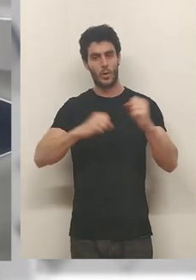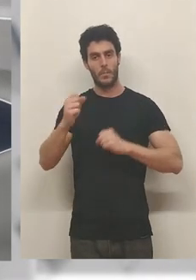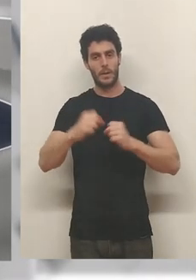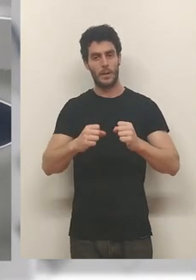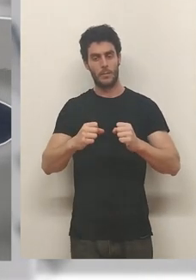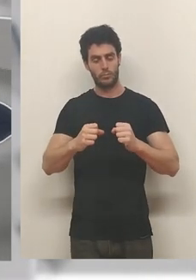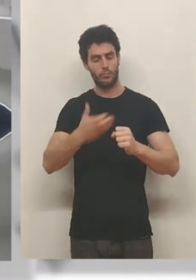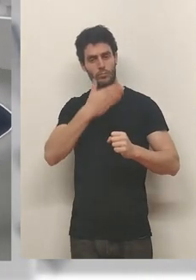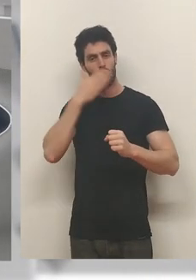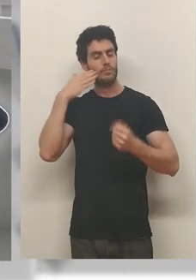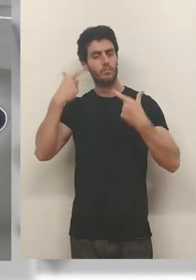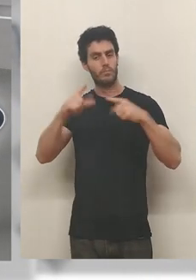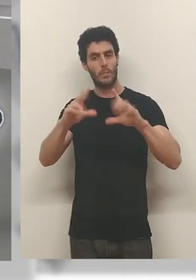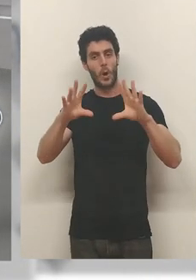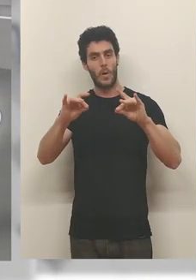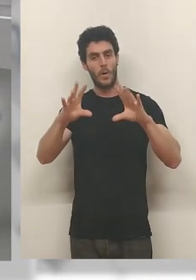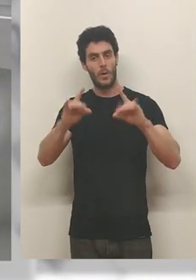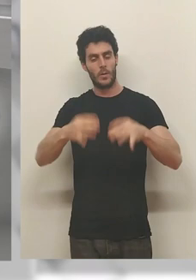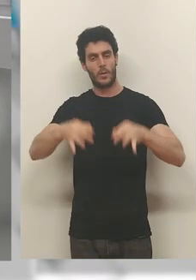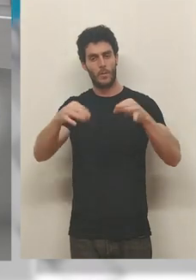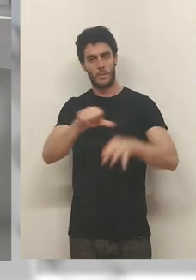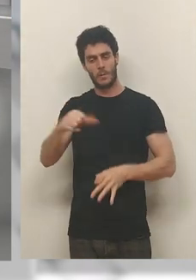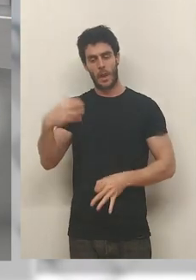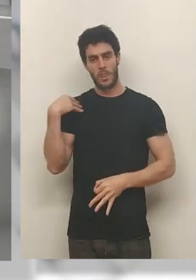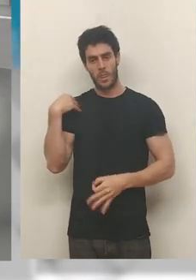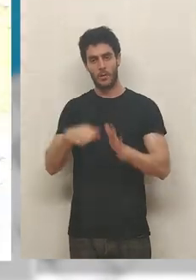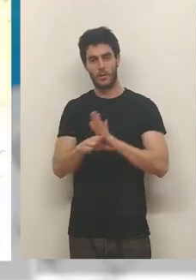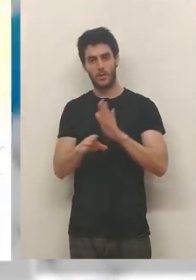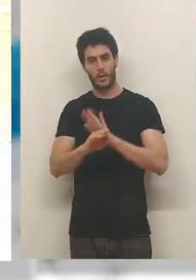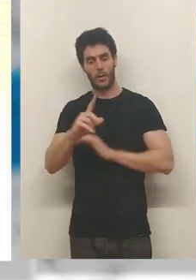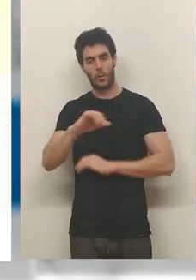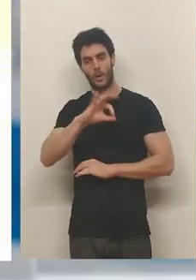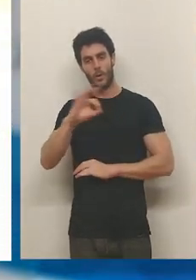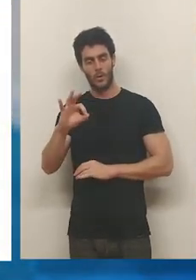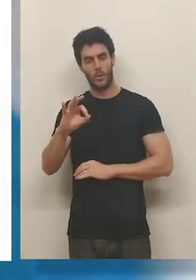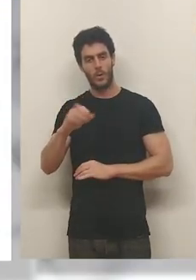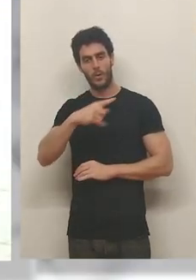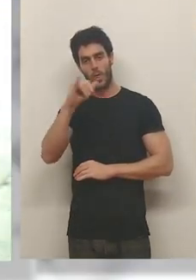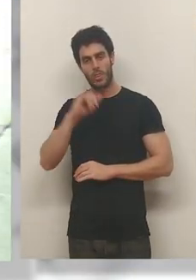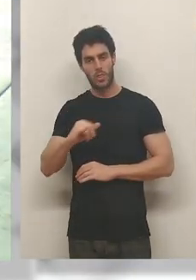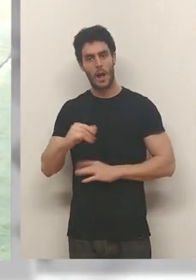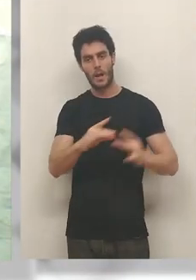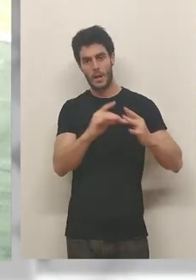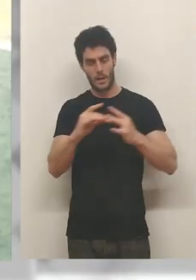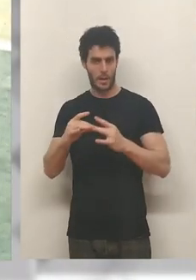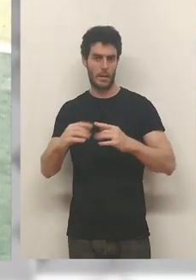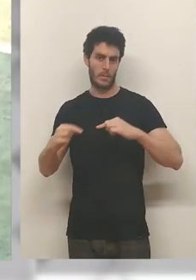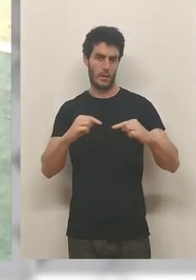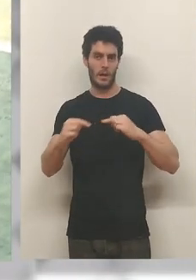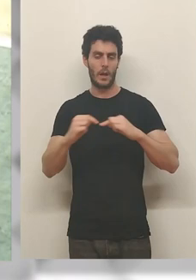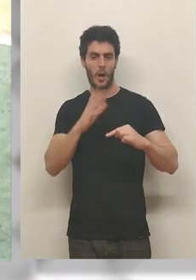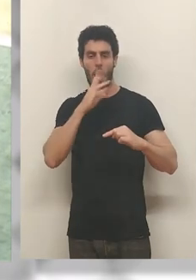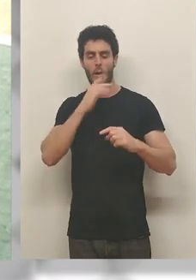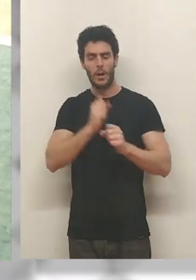en la que el equipo competirá en división de honor oro. Tras confirmar hace ya algunas semanas la continuidad de Juanjo González como líder del banquillo,